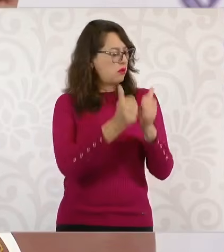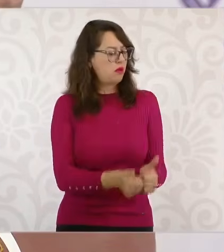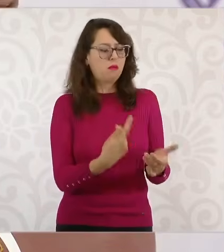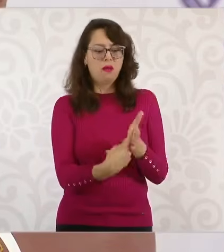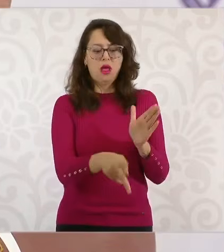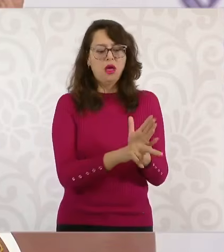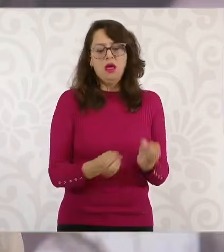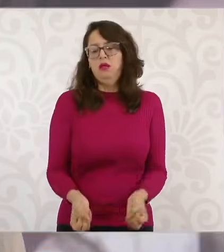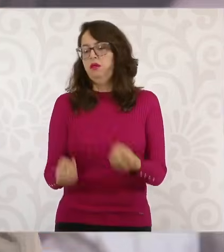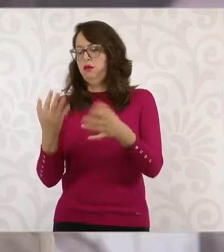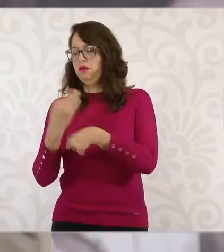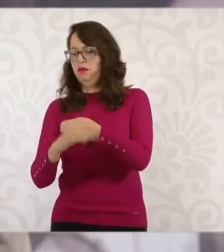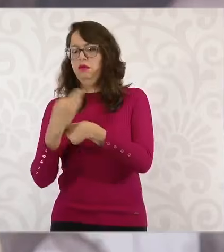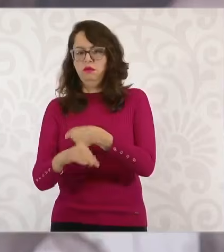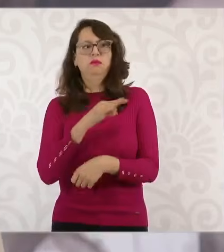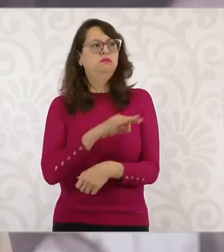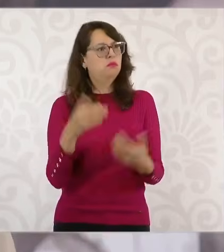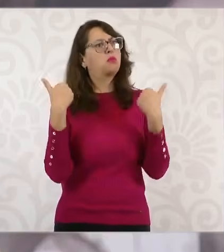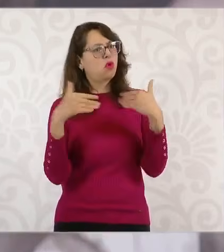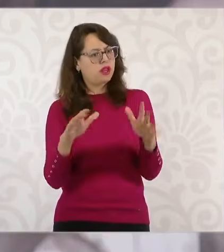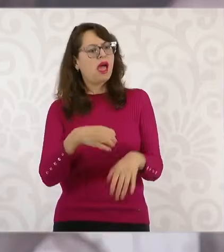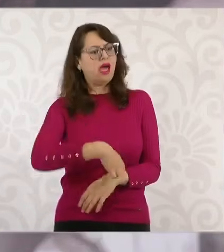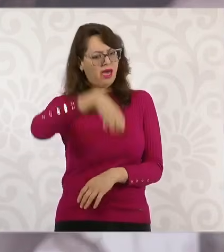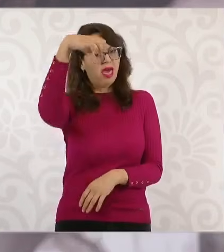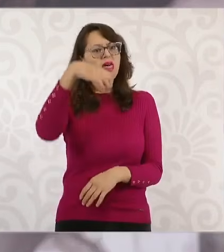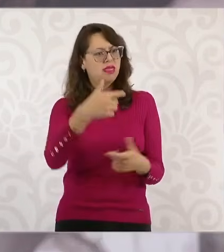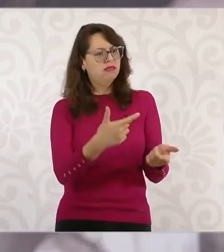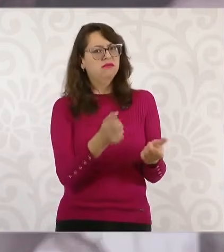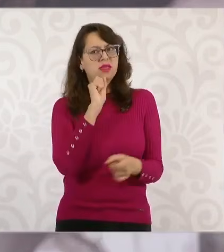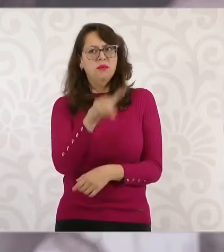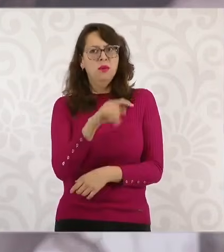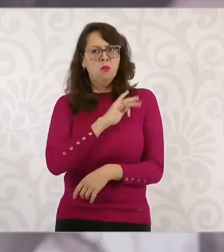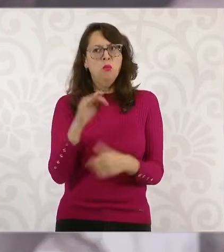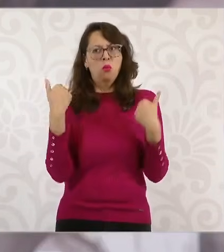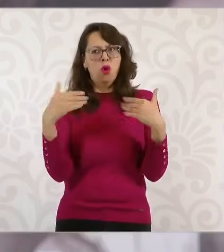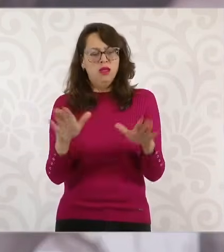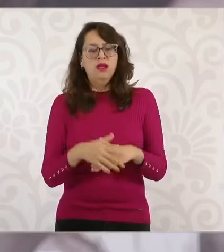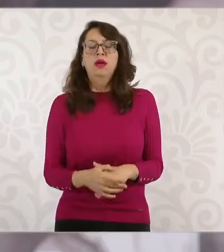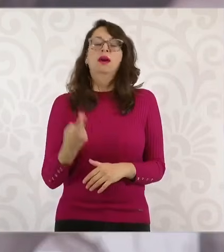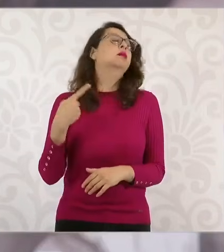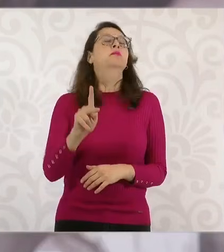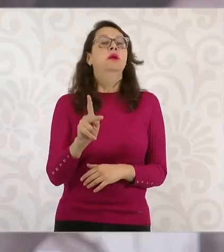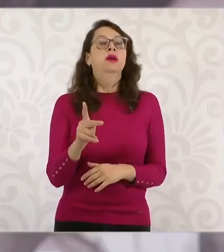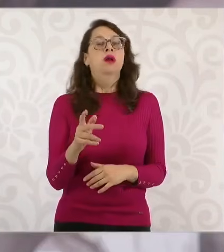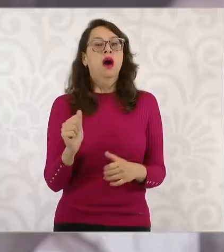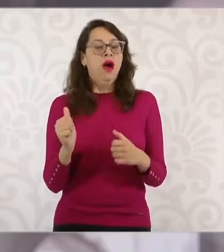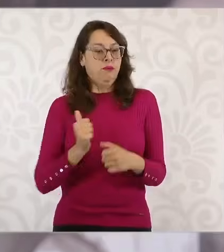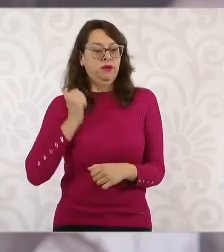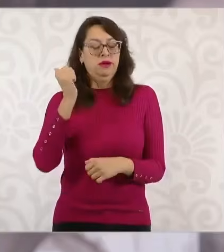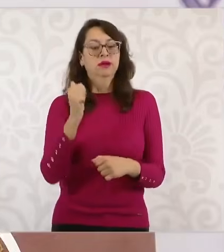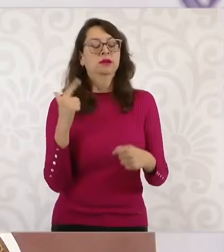efectivamente sí, también podríamos revisar por grupos de edad. Pero una cosa que omití decir, pero que es bien importante, para